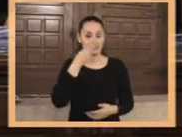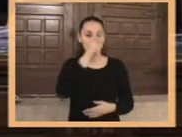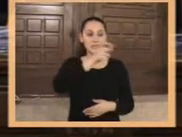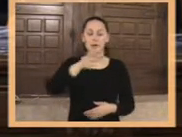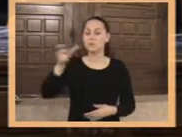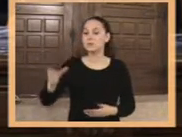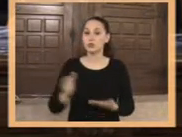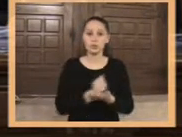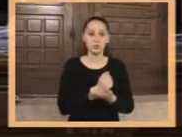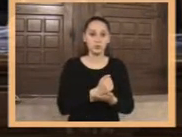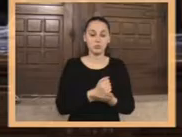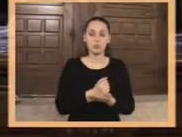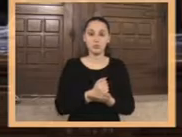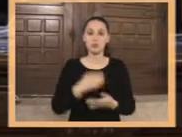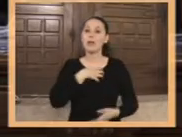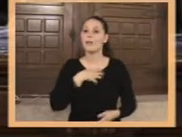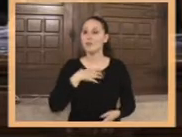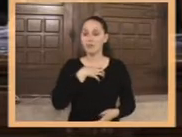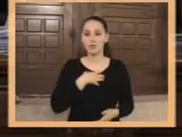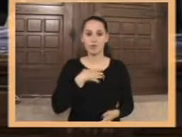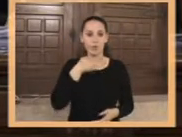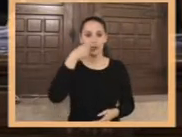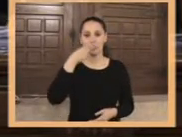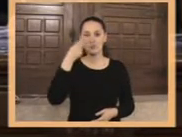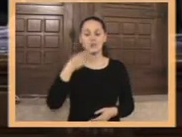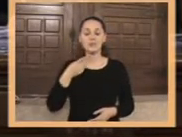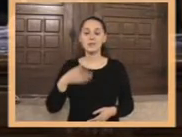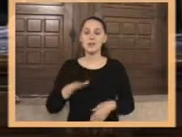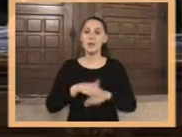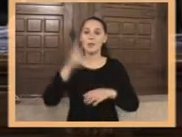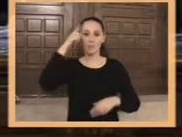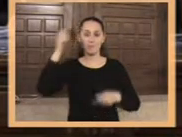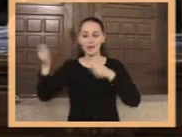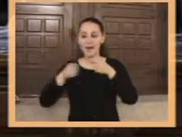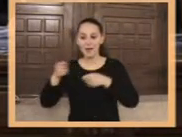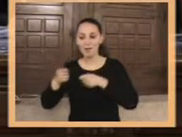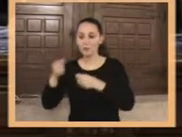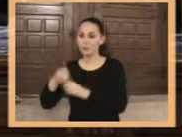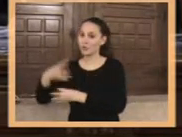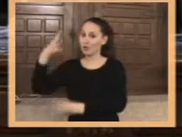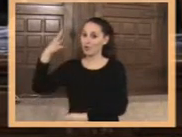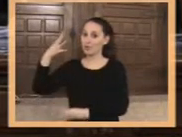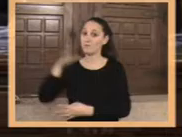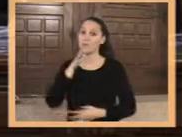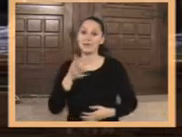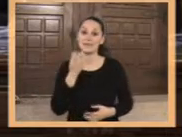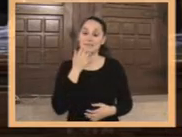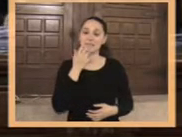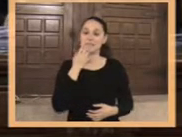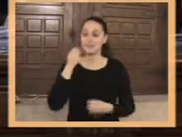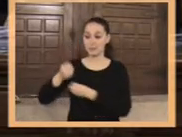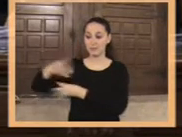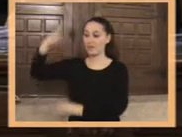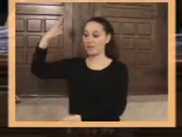van a llevar allí la documentación, con el fin de tener un control de la situación del edificio en su conjunto, porque si hay goteras y no nos damos cuenta, el deterioro del